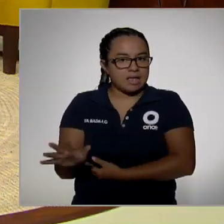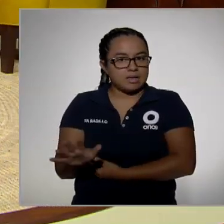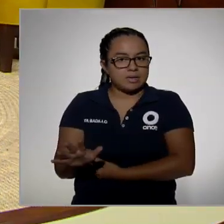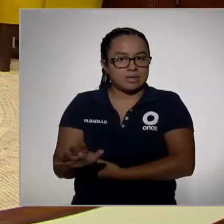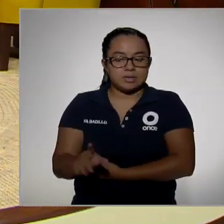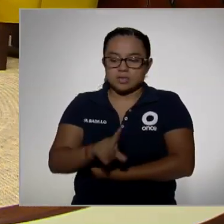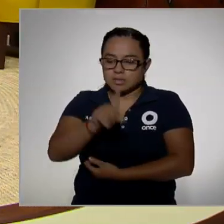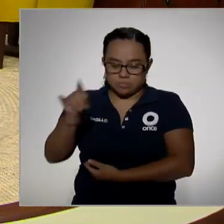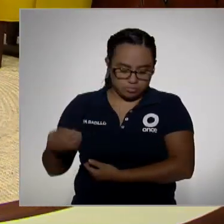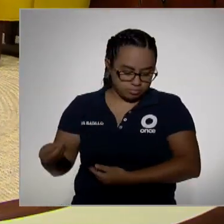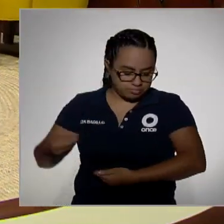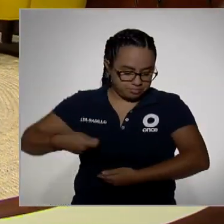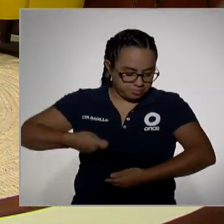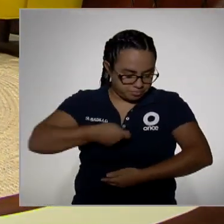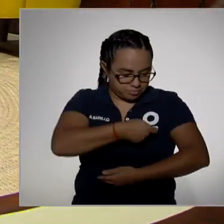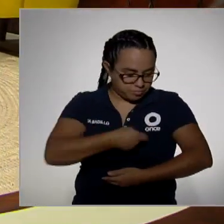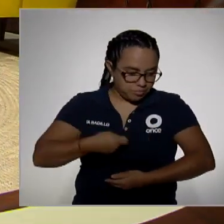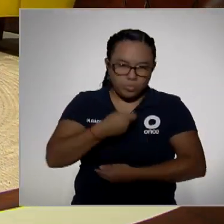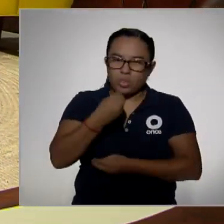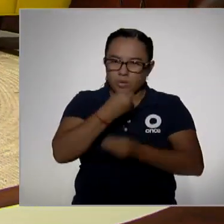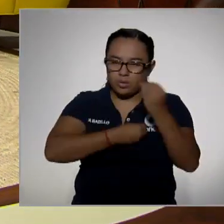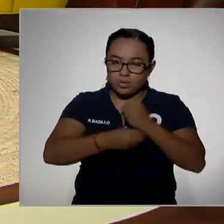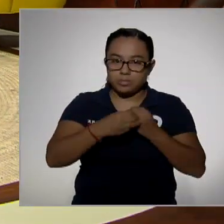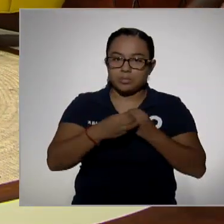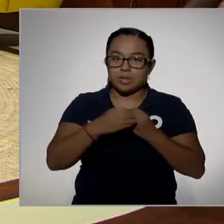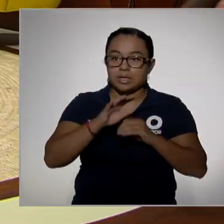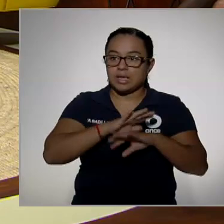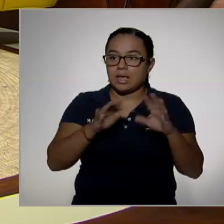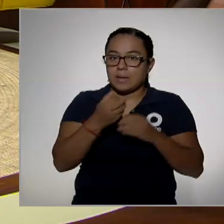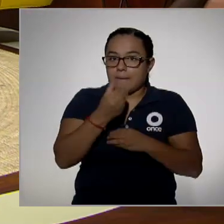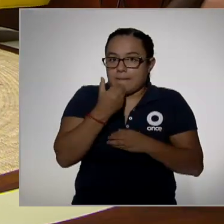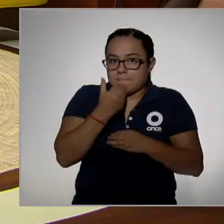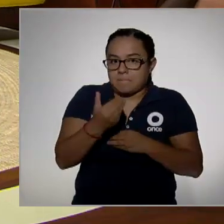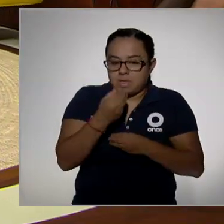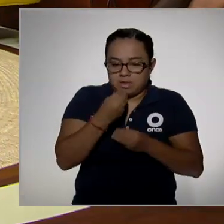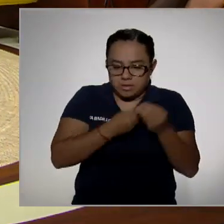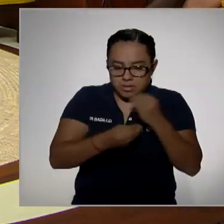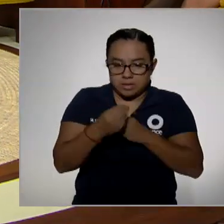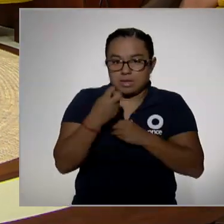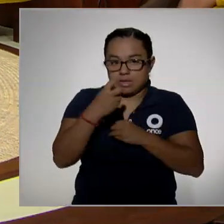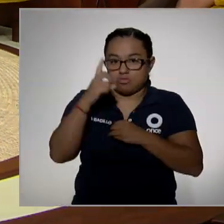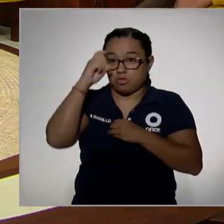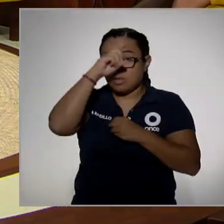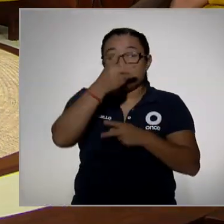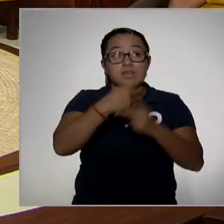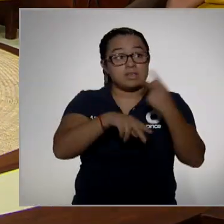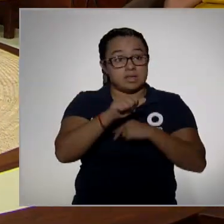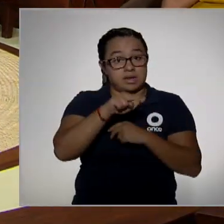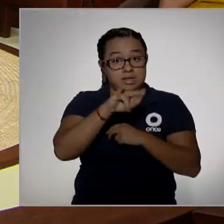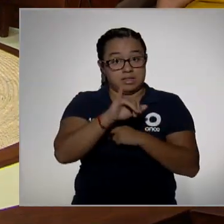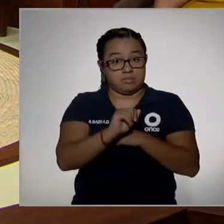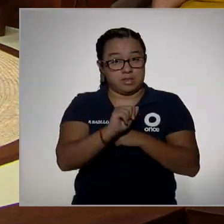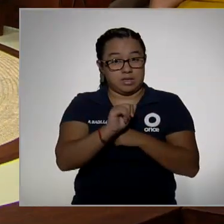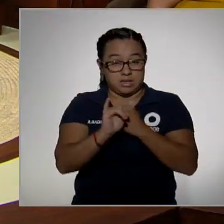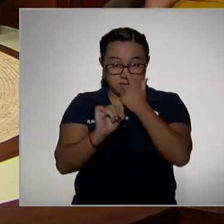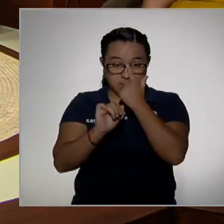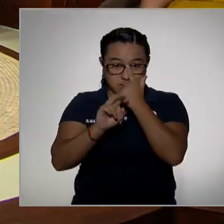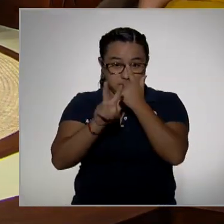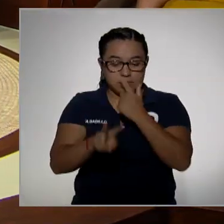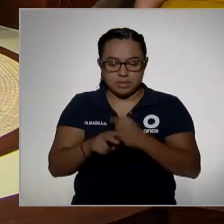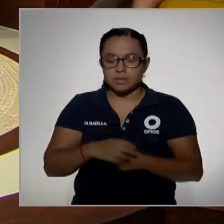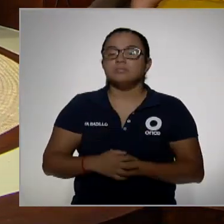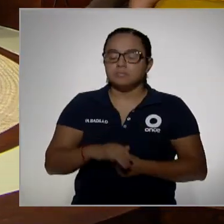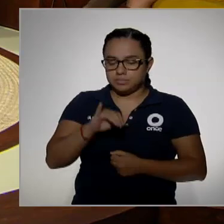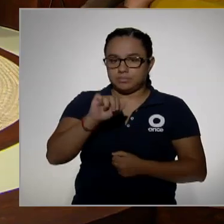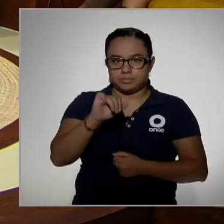alimentos normales de su cuerpo está comiendo bien como debe de ser va a ser presenta anemia estamos más o menos en eso sí que